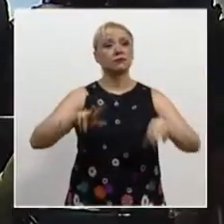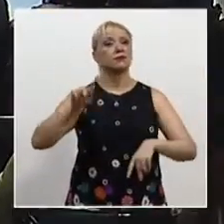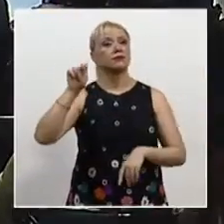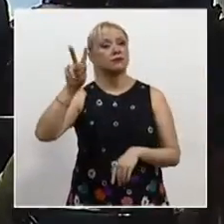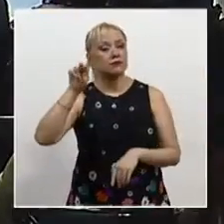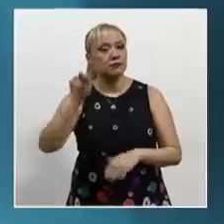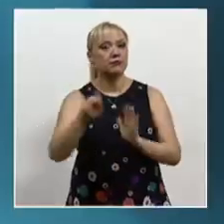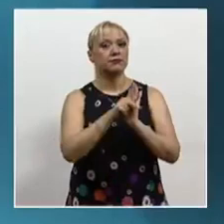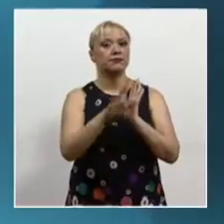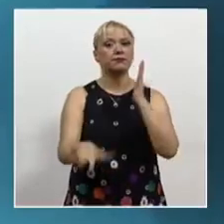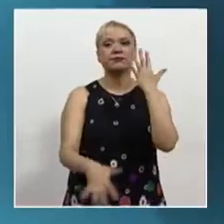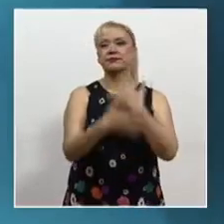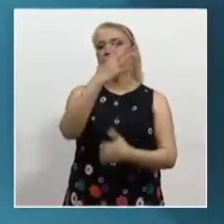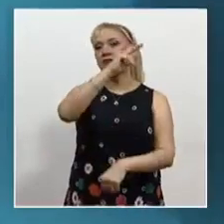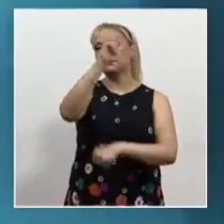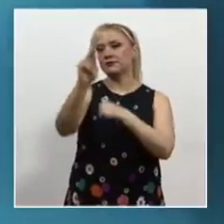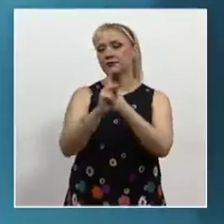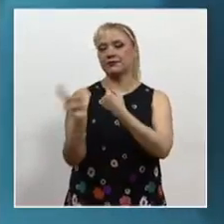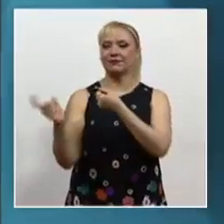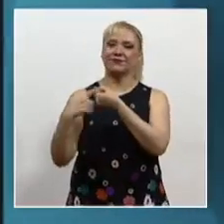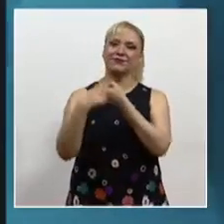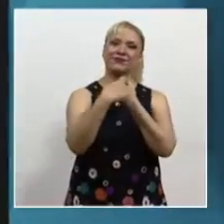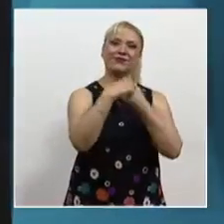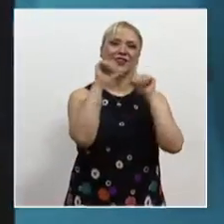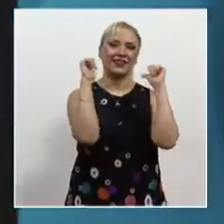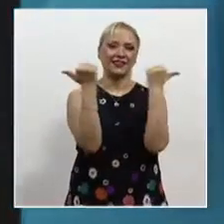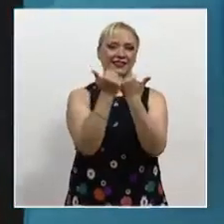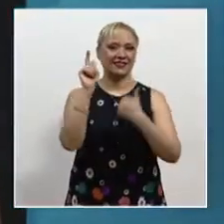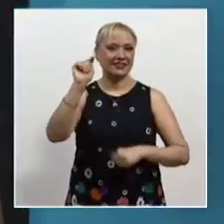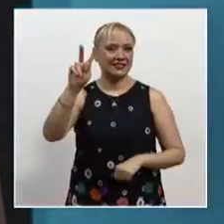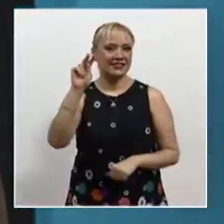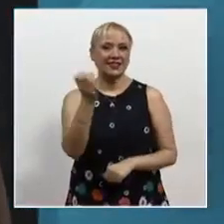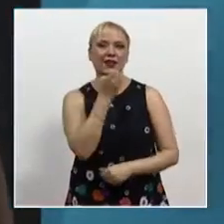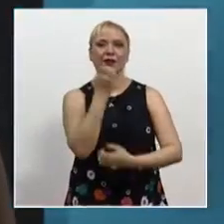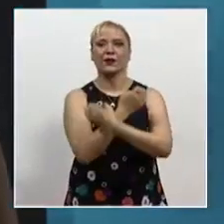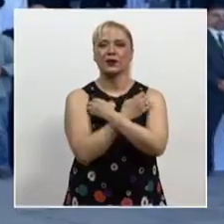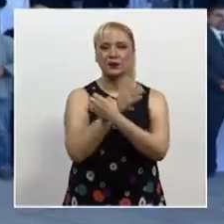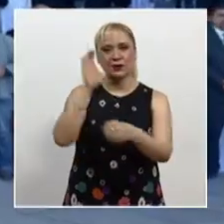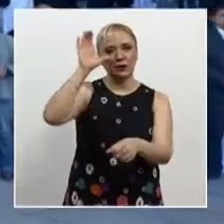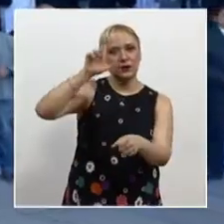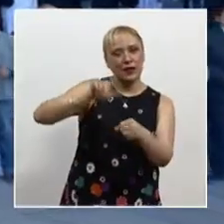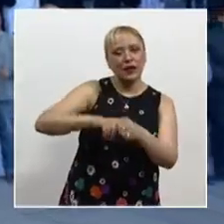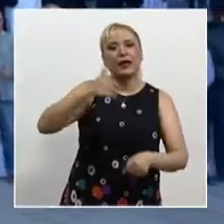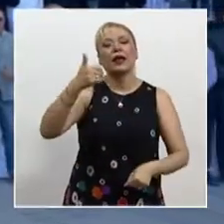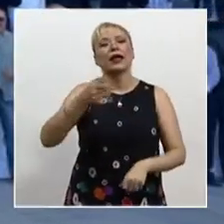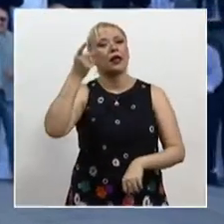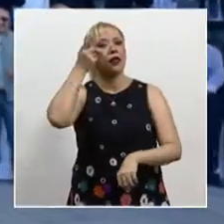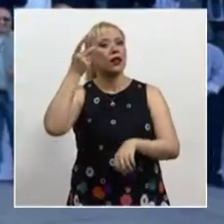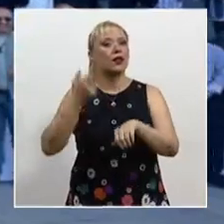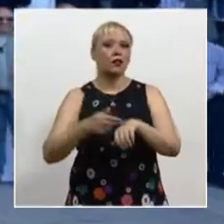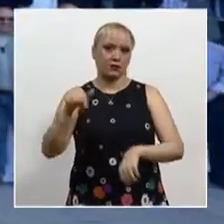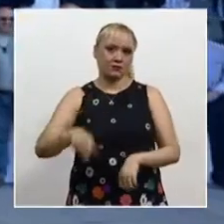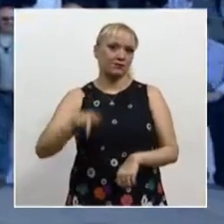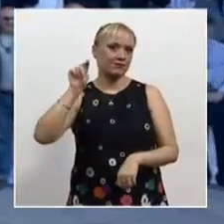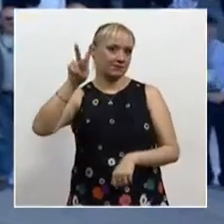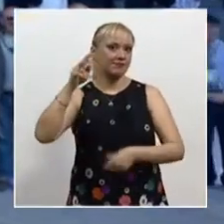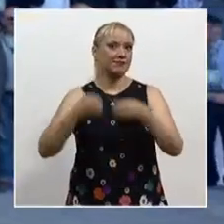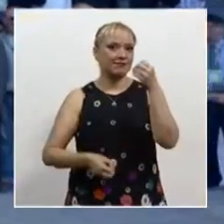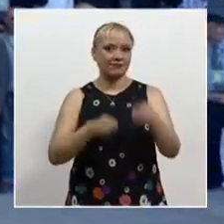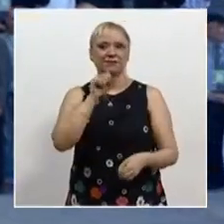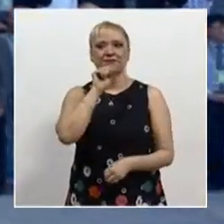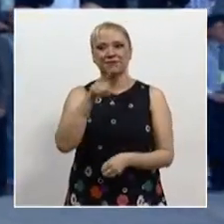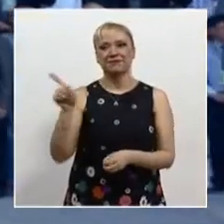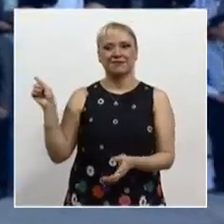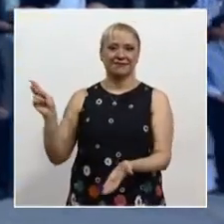de 15 países, integrantes de la Asociación de las Televisiones Educativas y Culturales, así como el director de Justicia TV del canal del